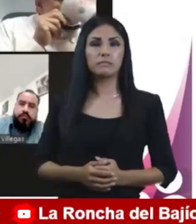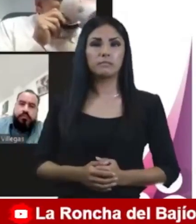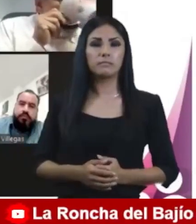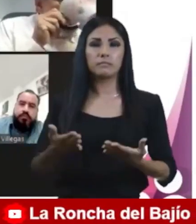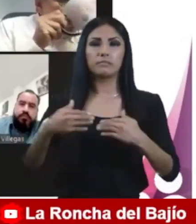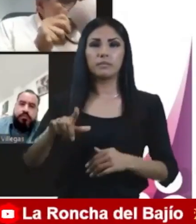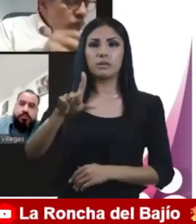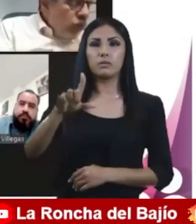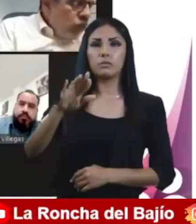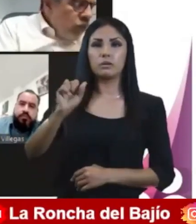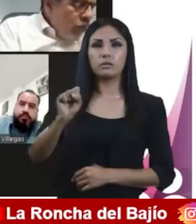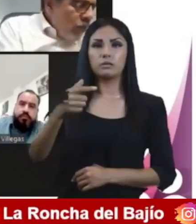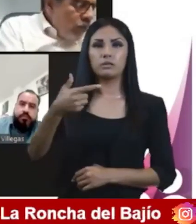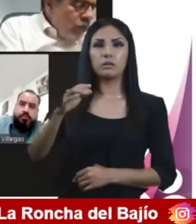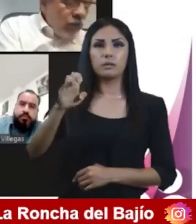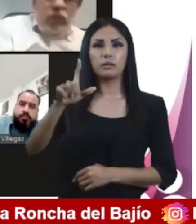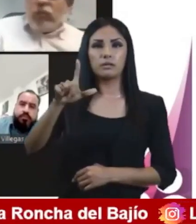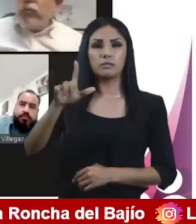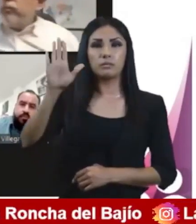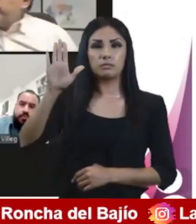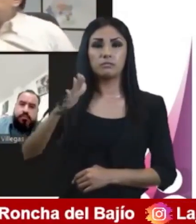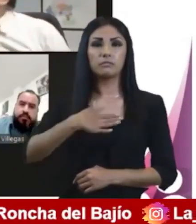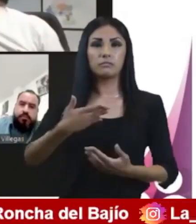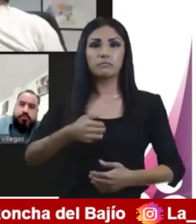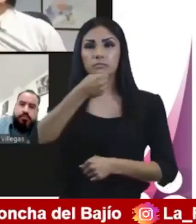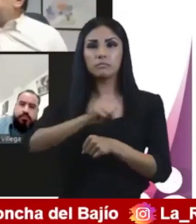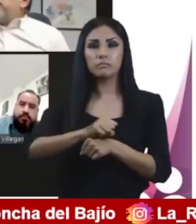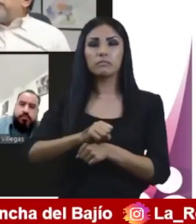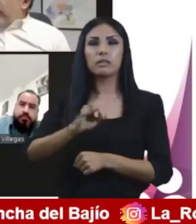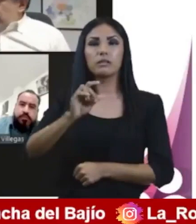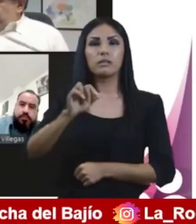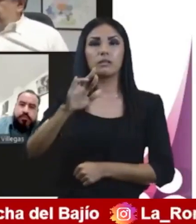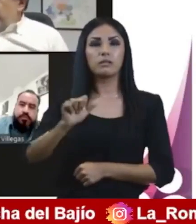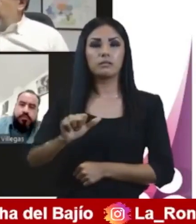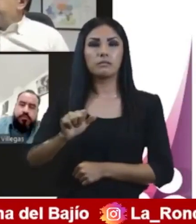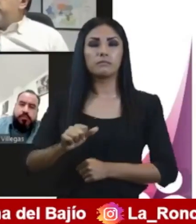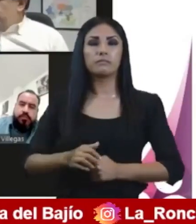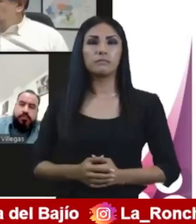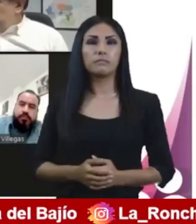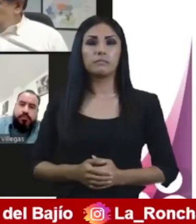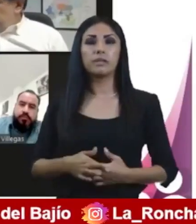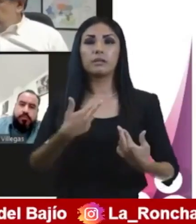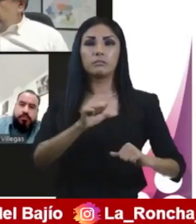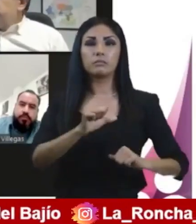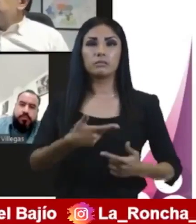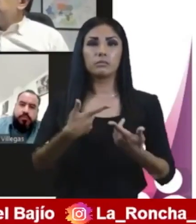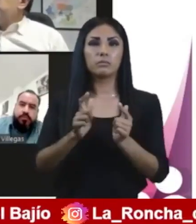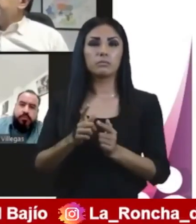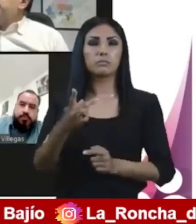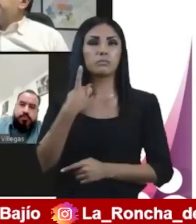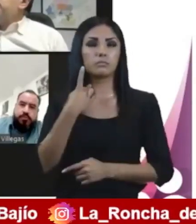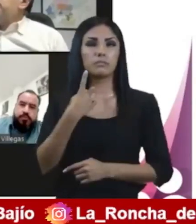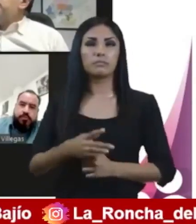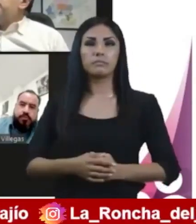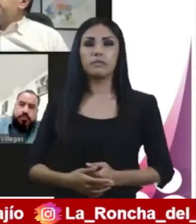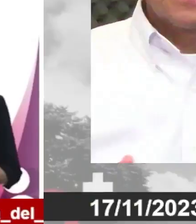para ayuntamientos del 15 al 21 de marzo de 2024 ya lo sabe esta es la información que si usted no